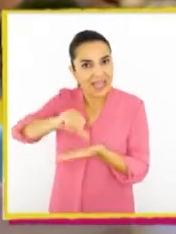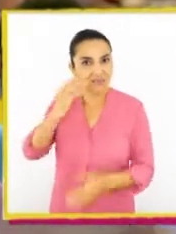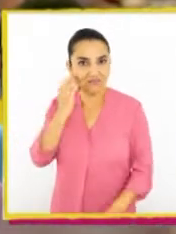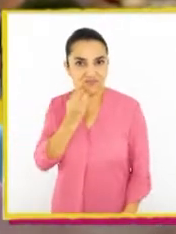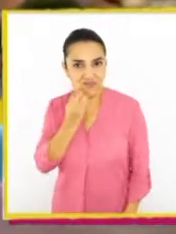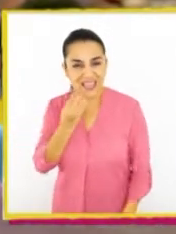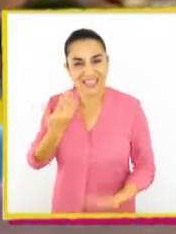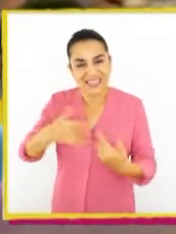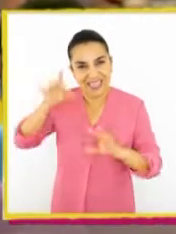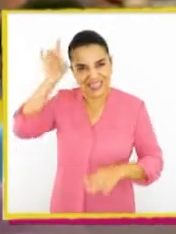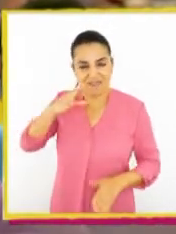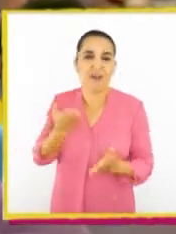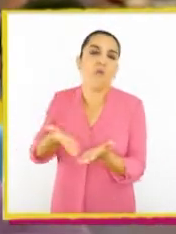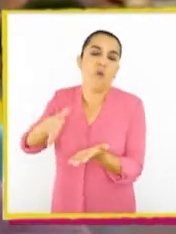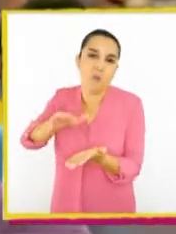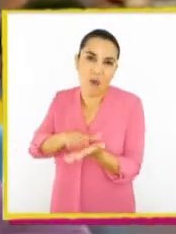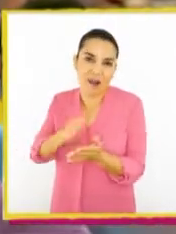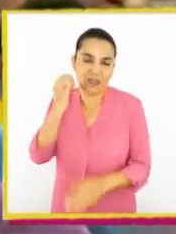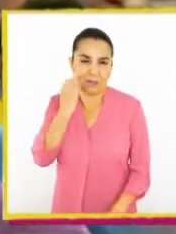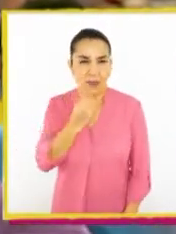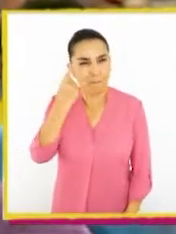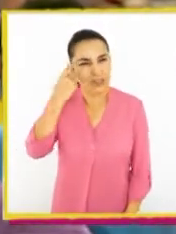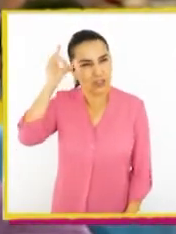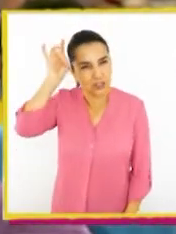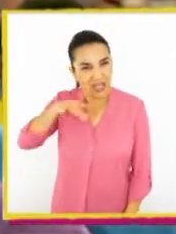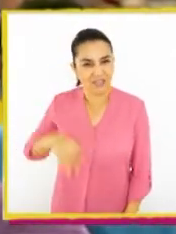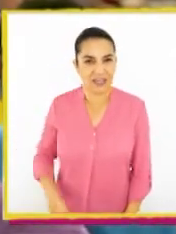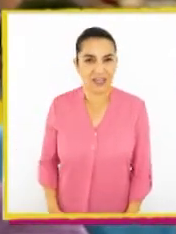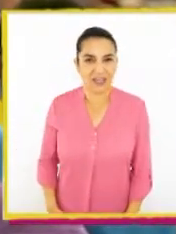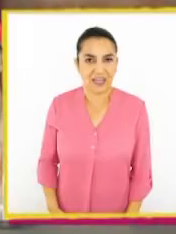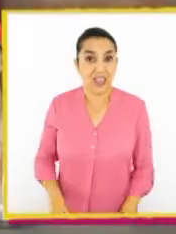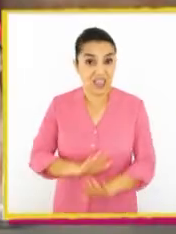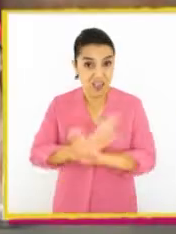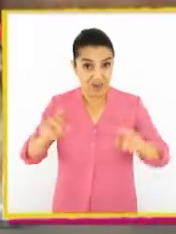Con esto ya sabemos algo de la muerte de Arturo Prat. ¿Pero saben qué?